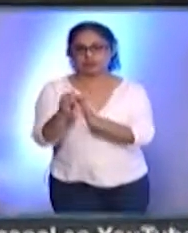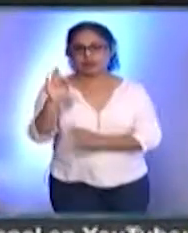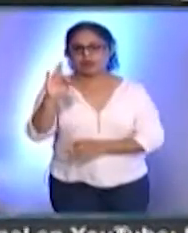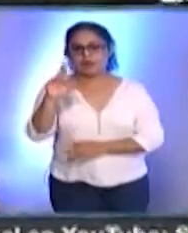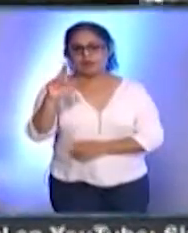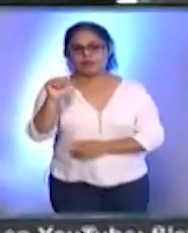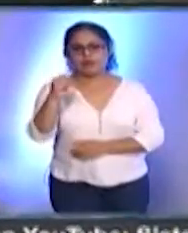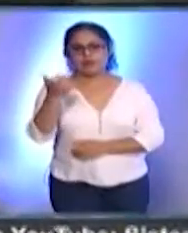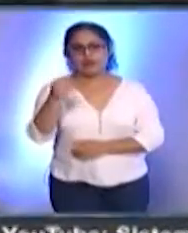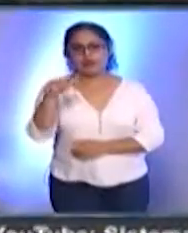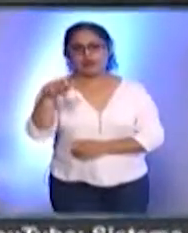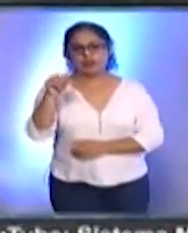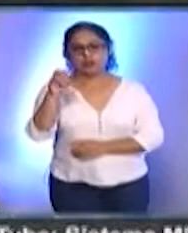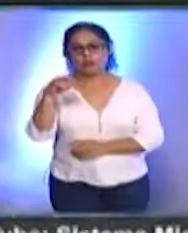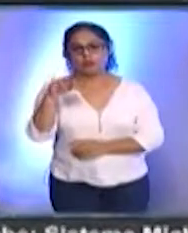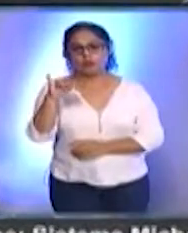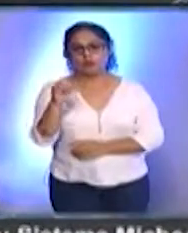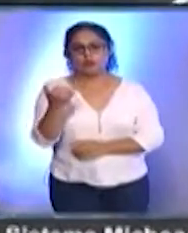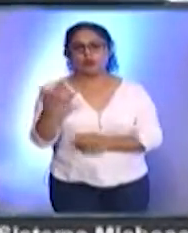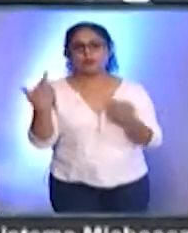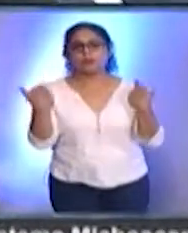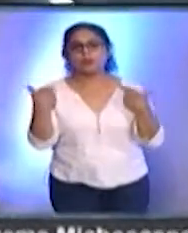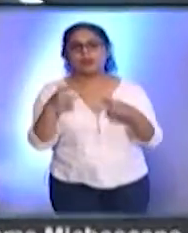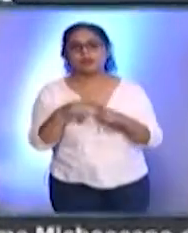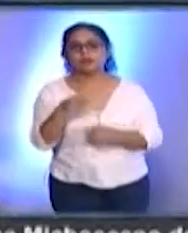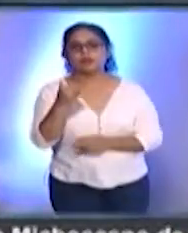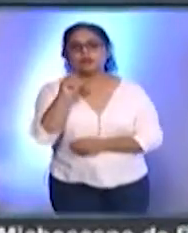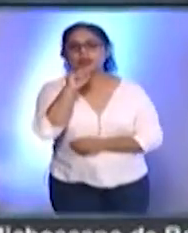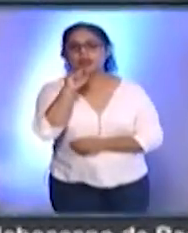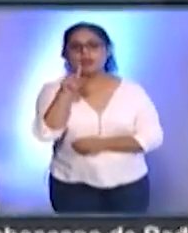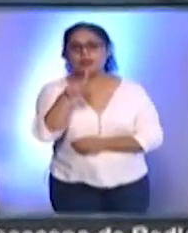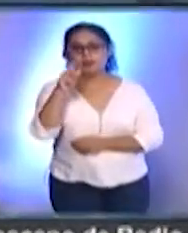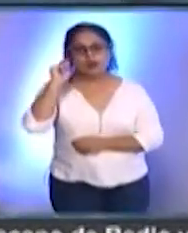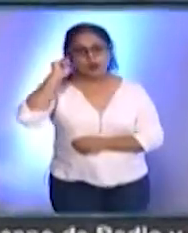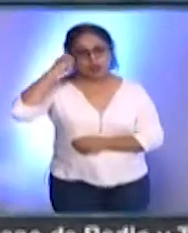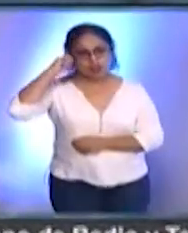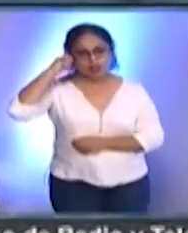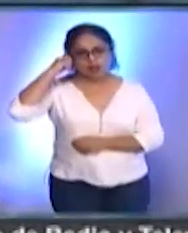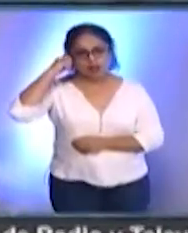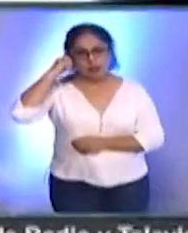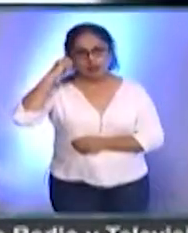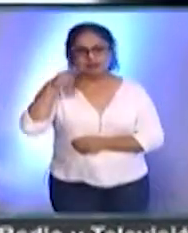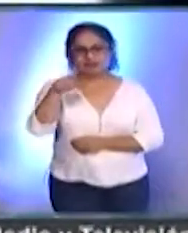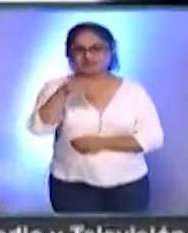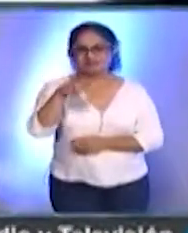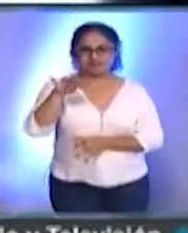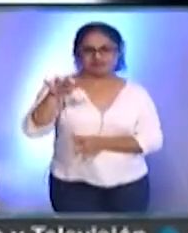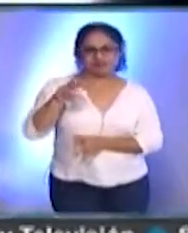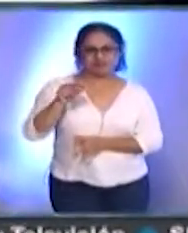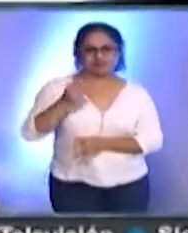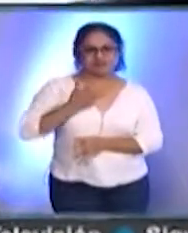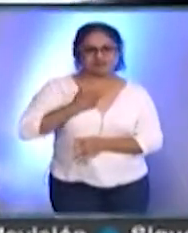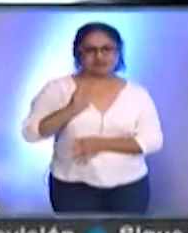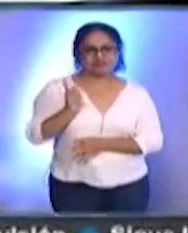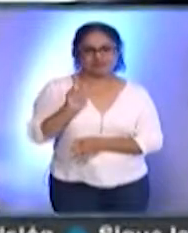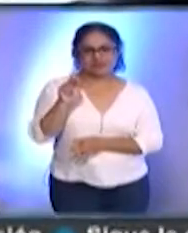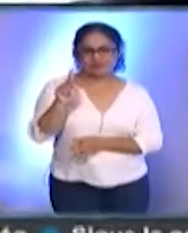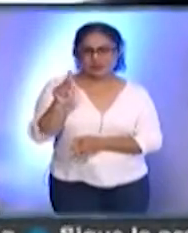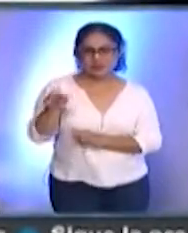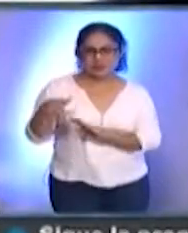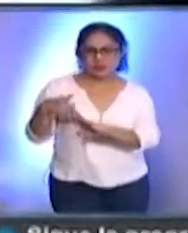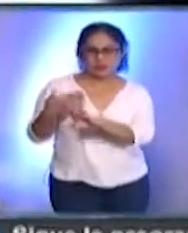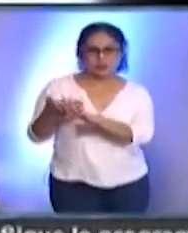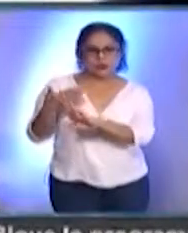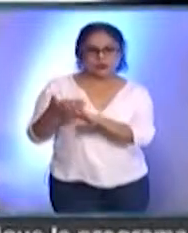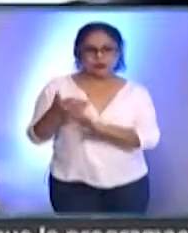de San Miguel y la del maestro cantero, así como la del peón indígena, no gusta a muchos por considerarla ofensiva